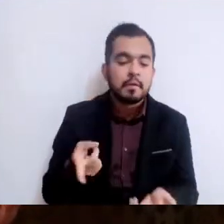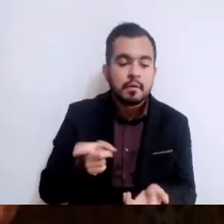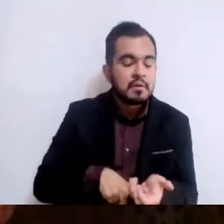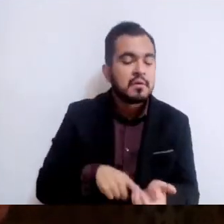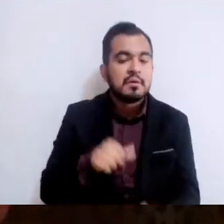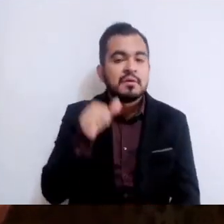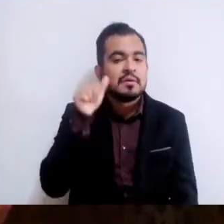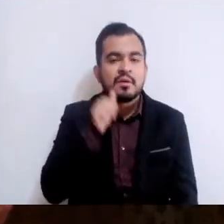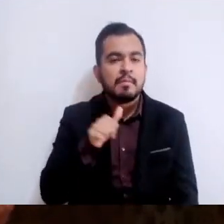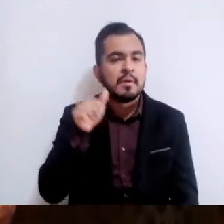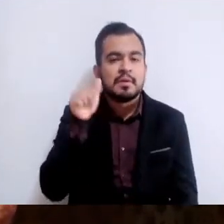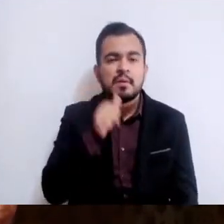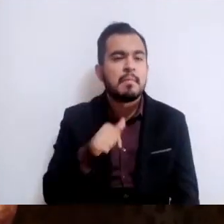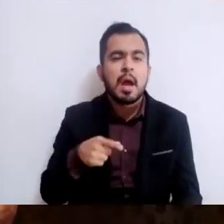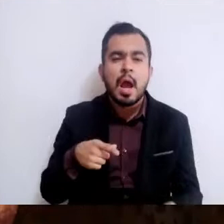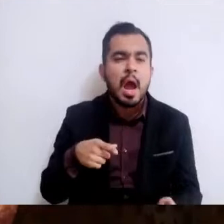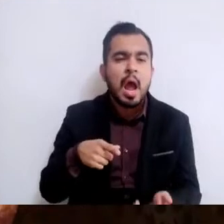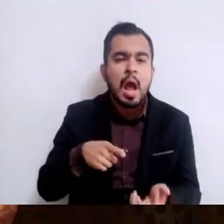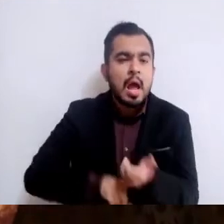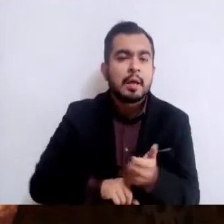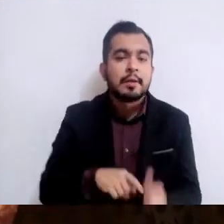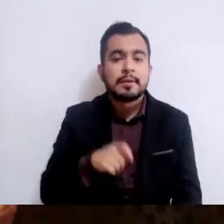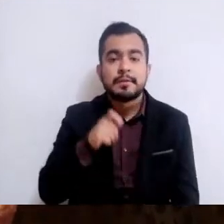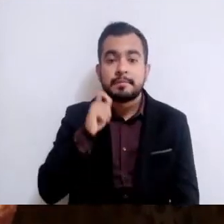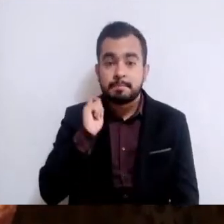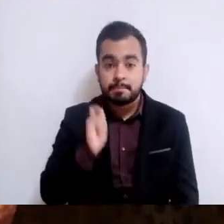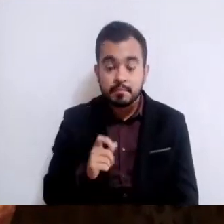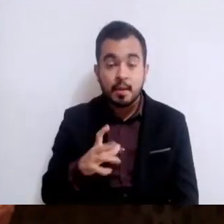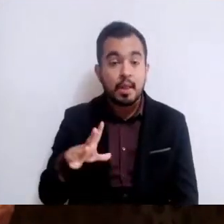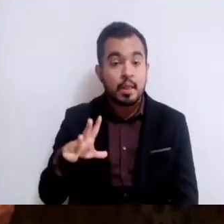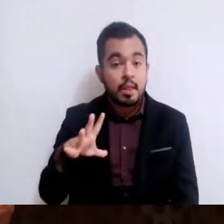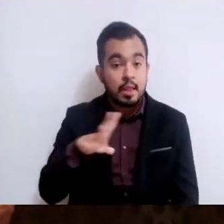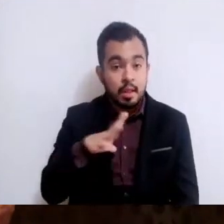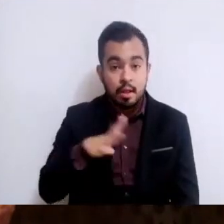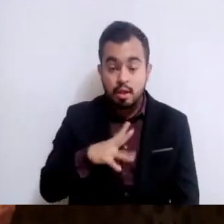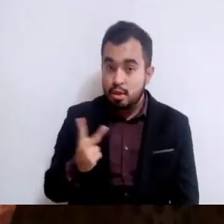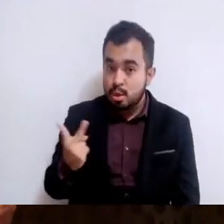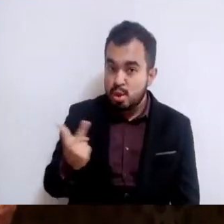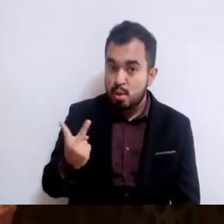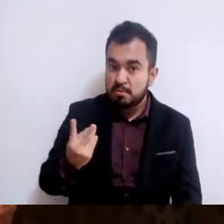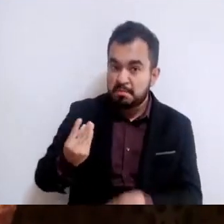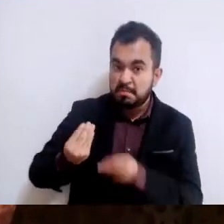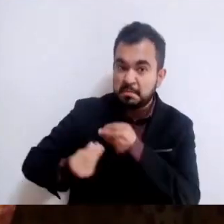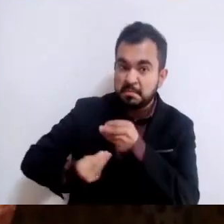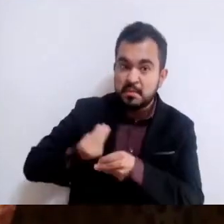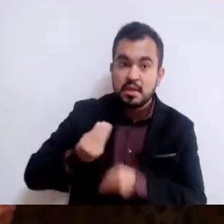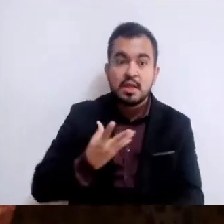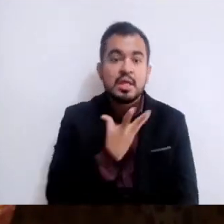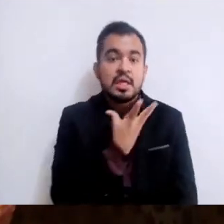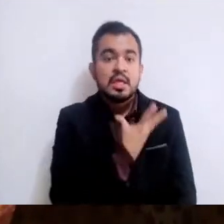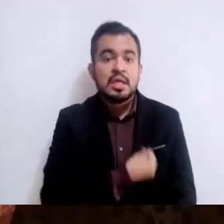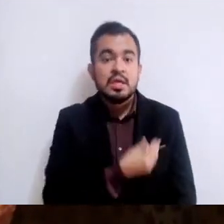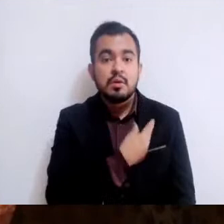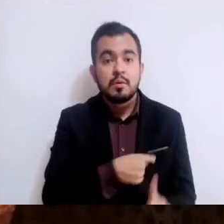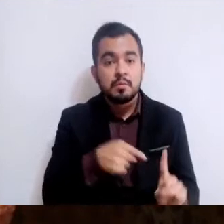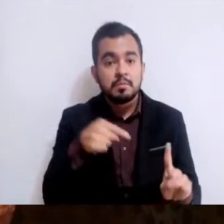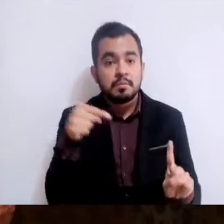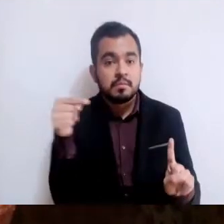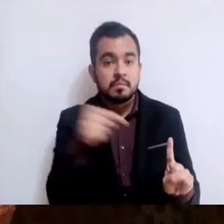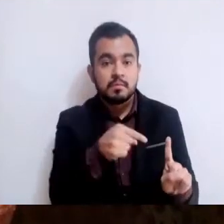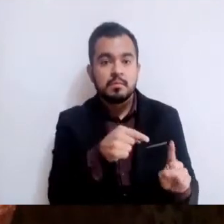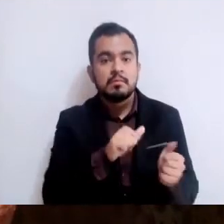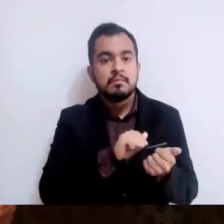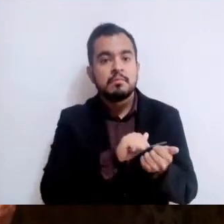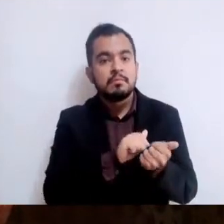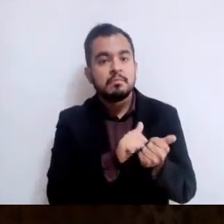la disputa entre los dos, donde los hijos se transforman indudablemente en un